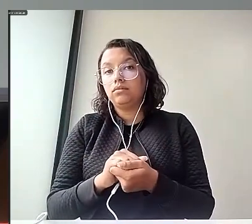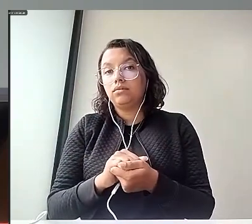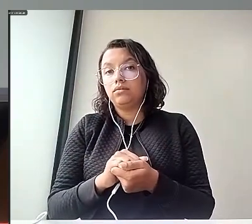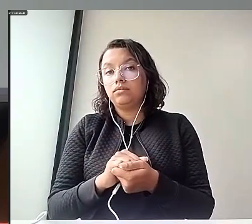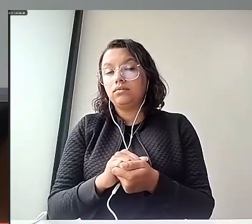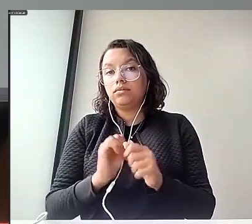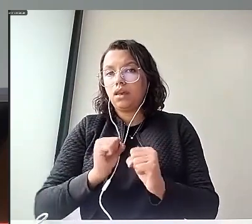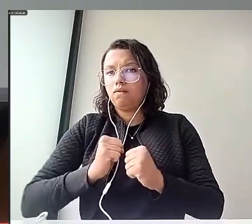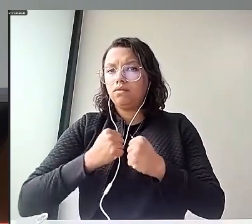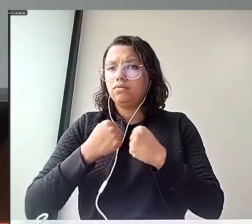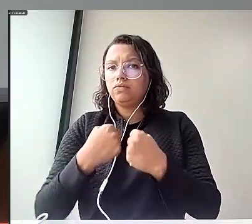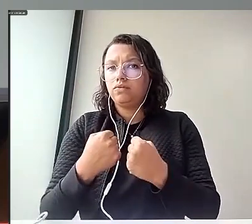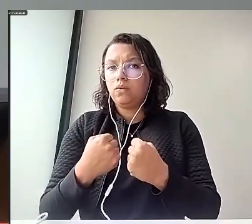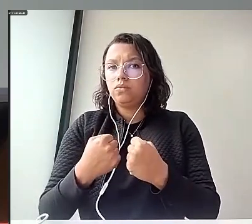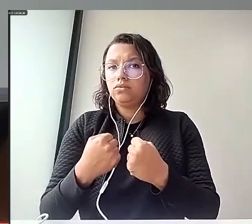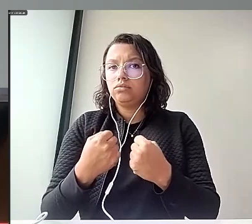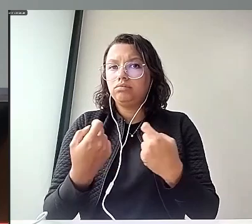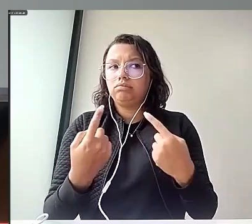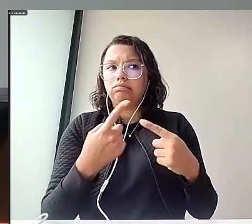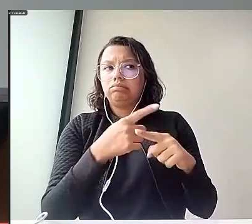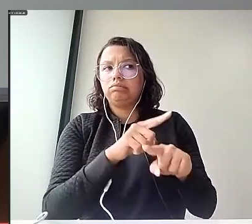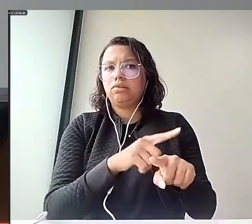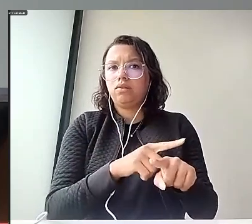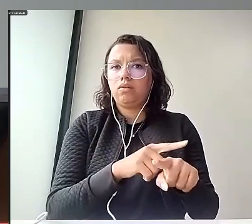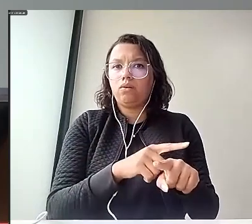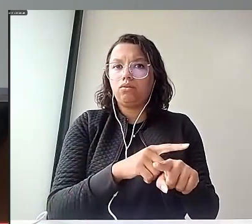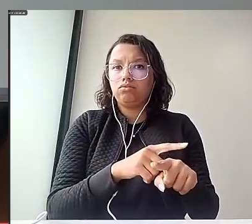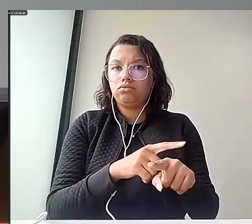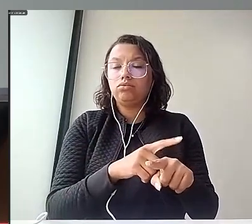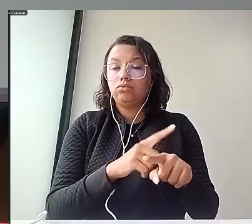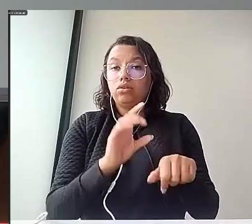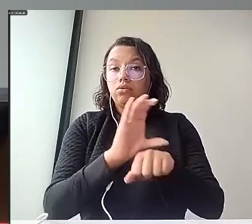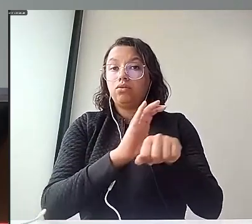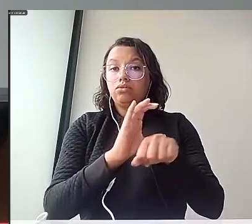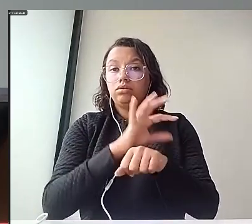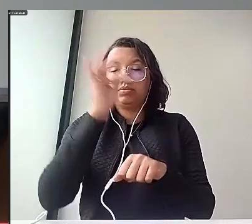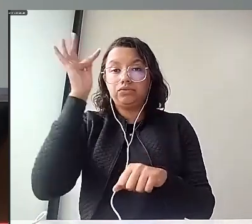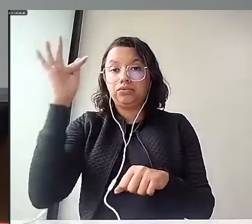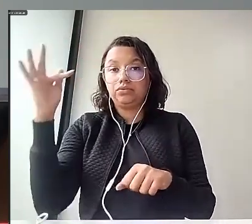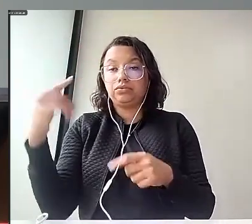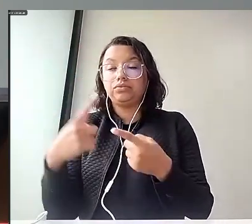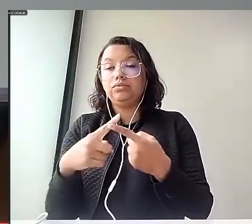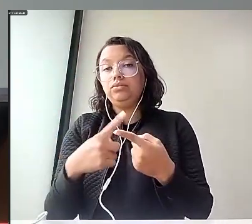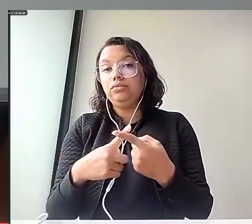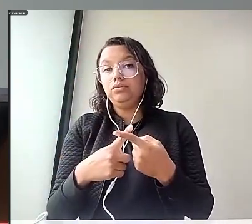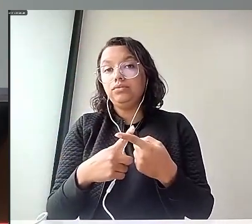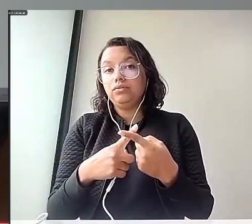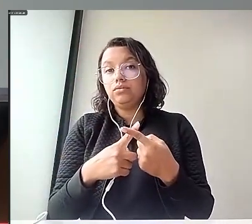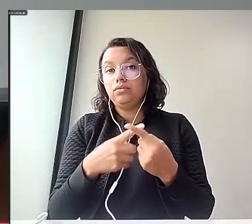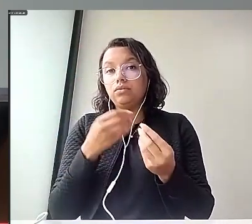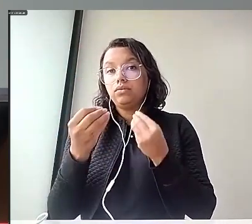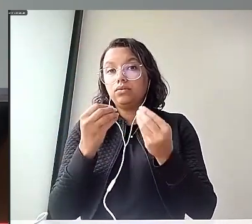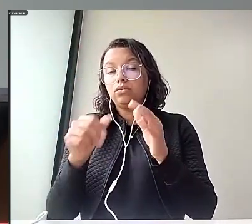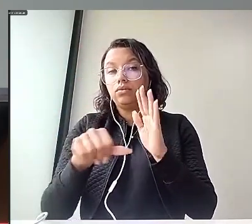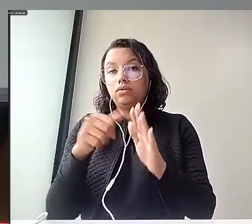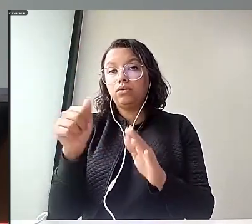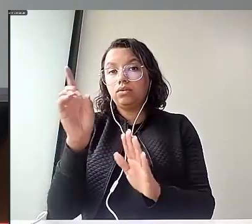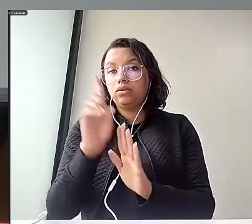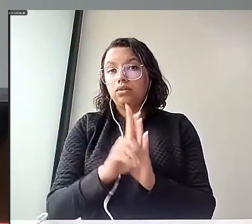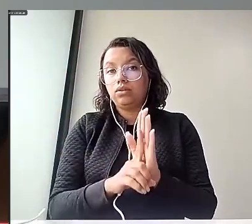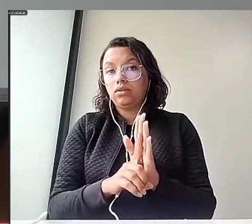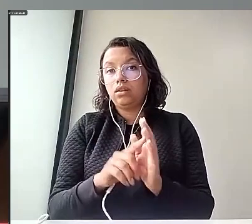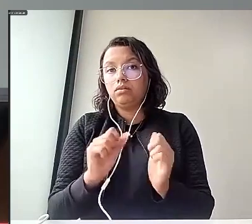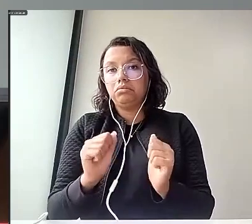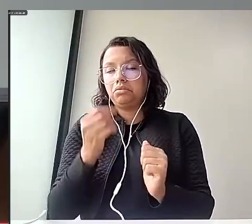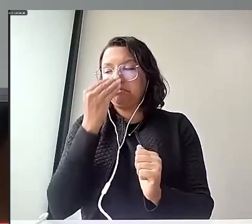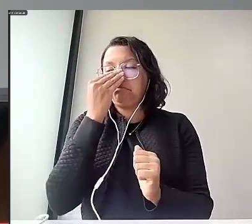esfuerzo que contradice la abstracción del constitucionalismo francés, porque con los primeros derechos se puede